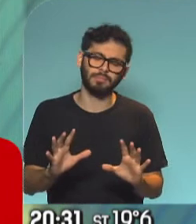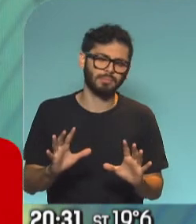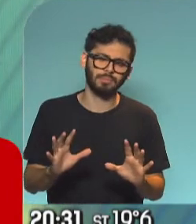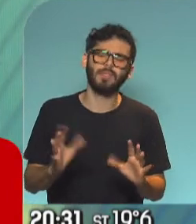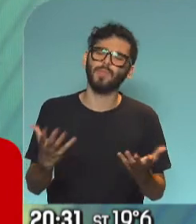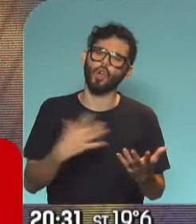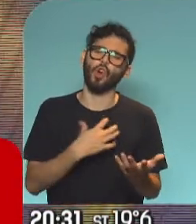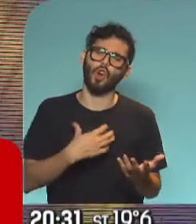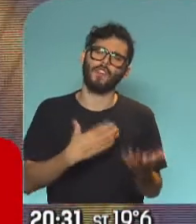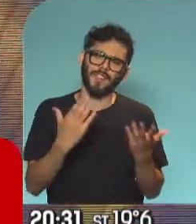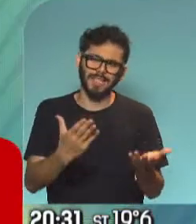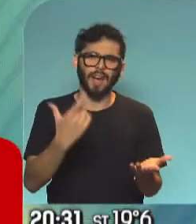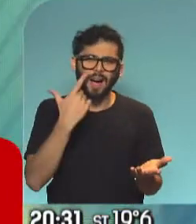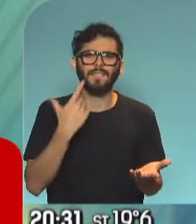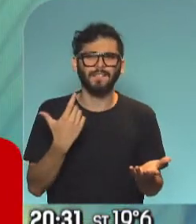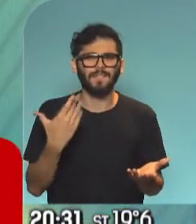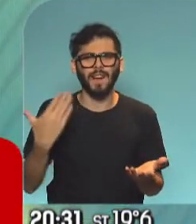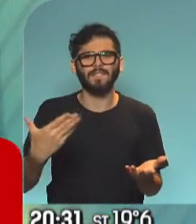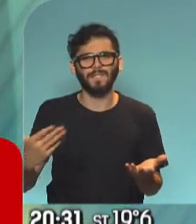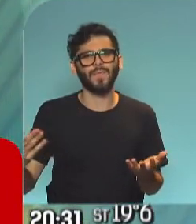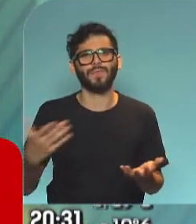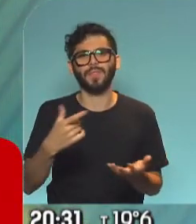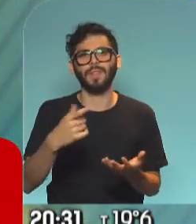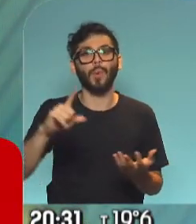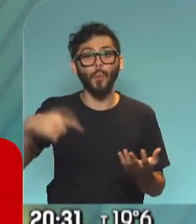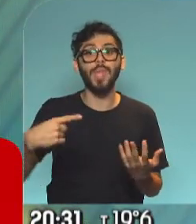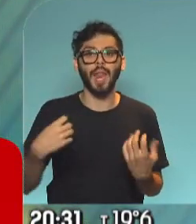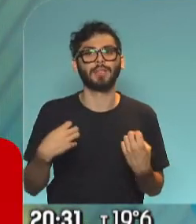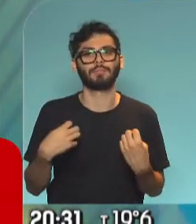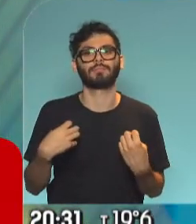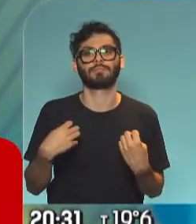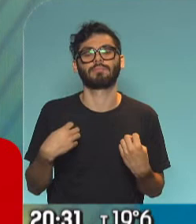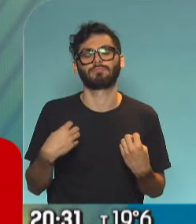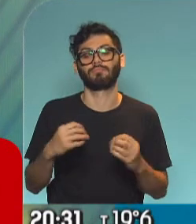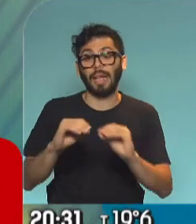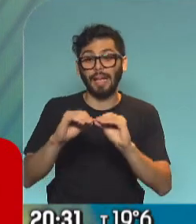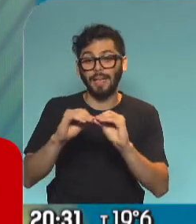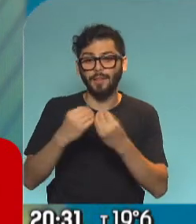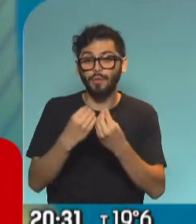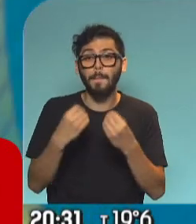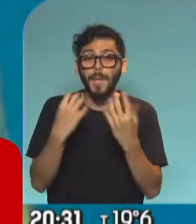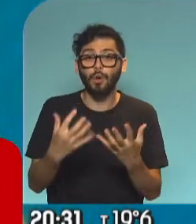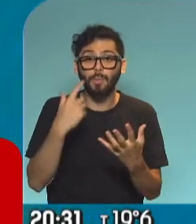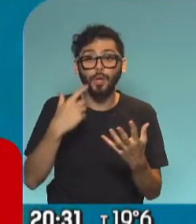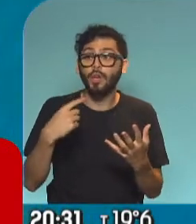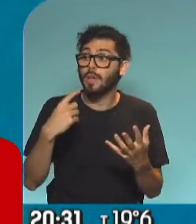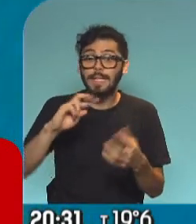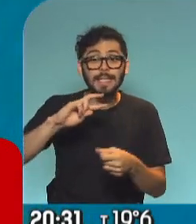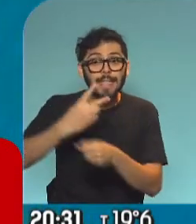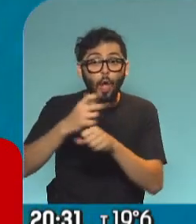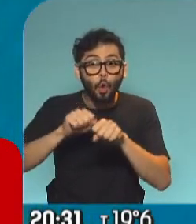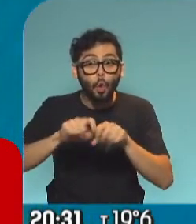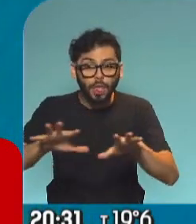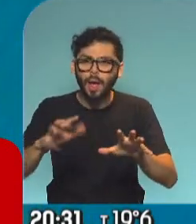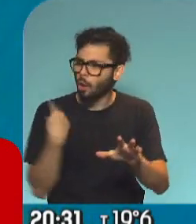téngale confianza y va a ver que esto tiene sus resultados en una ola que la vamos a tener,